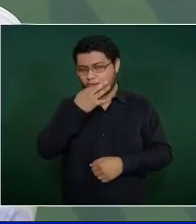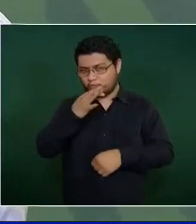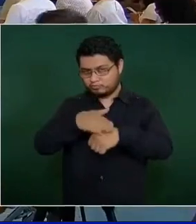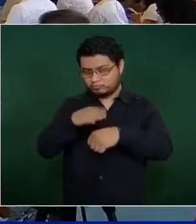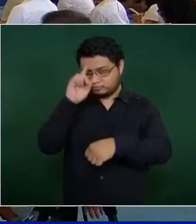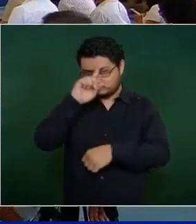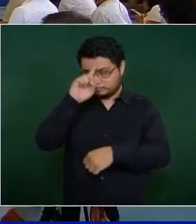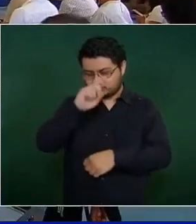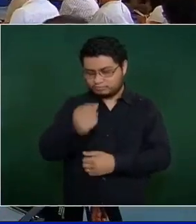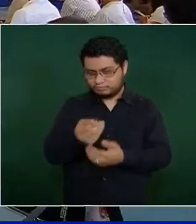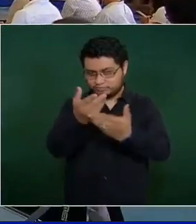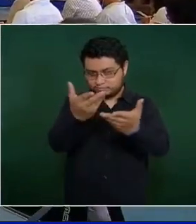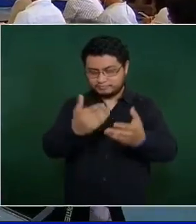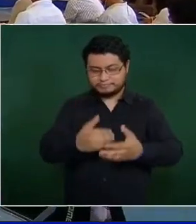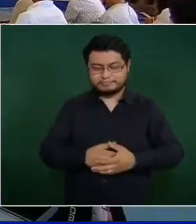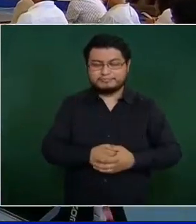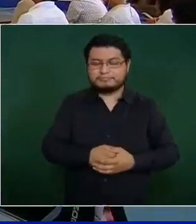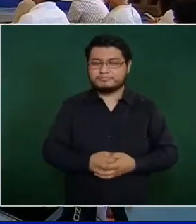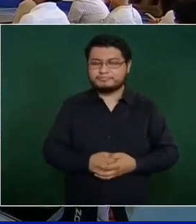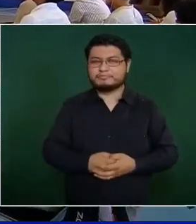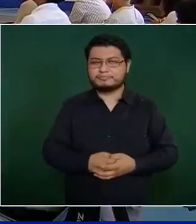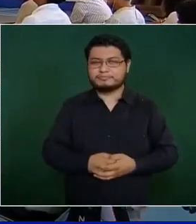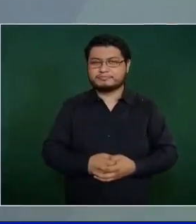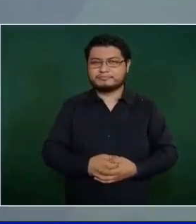a los jóvenes.